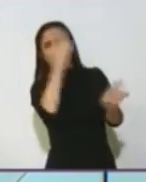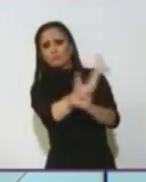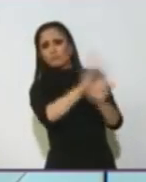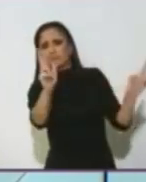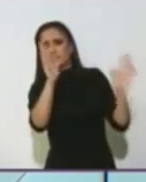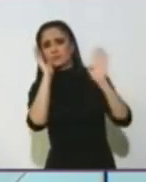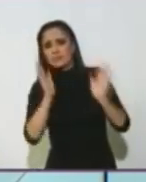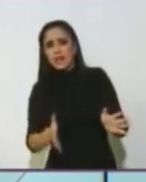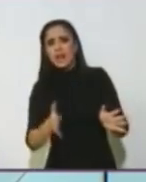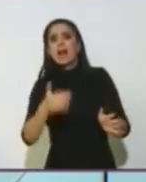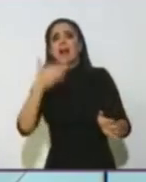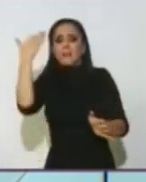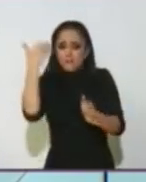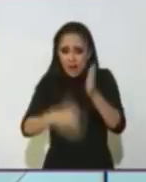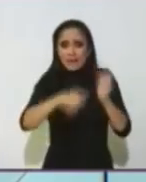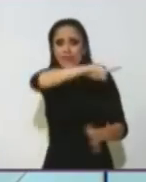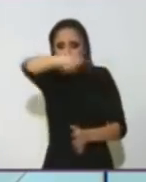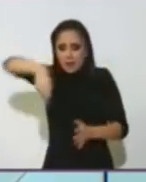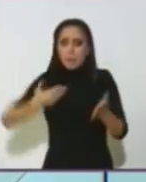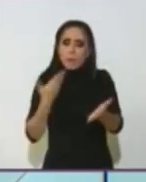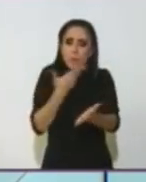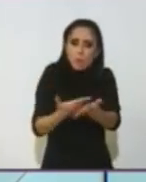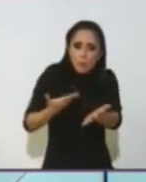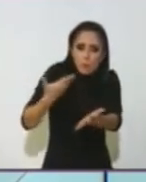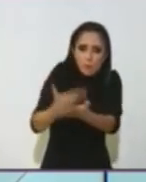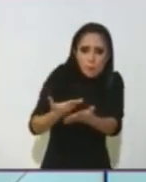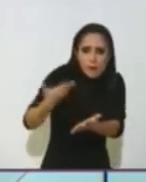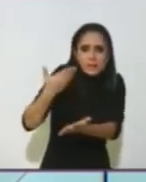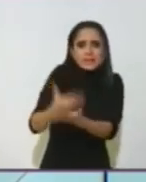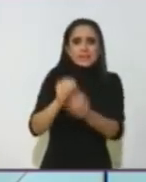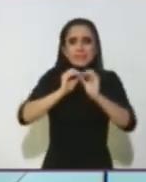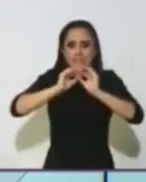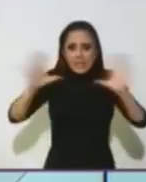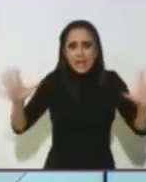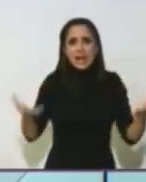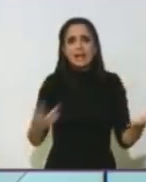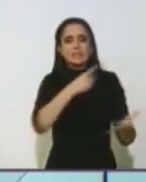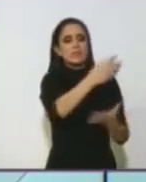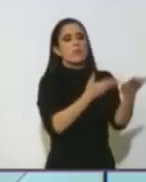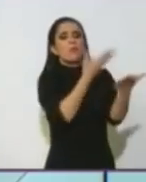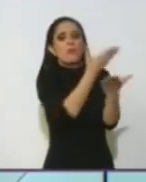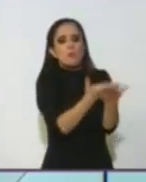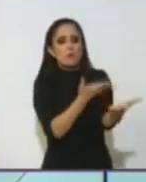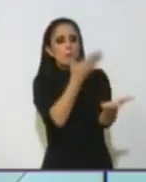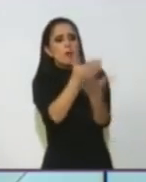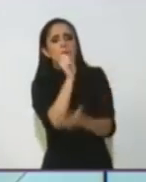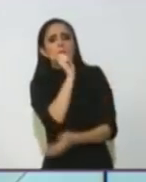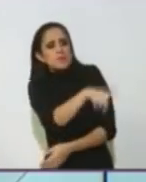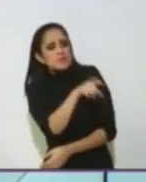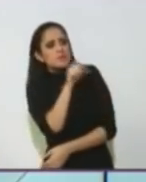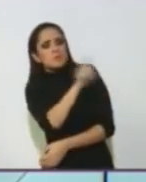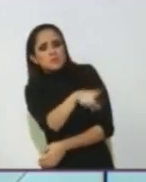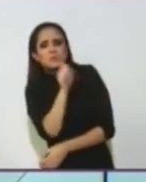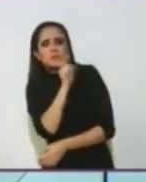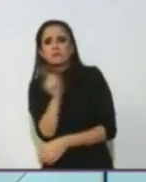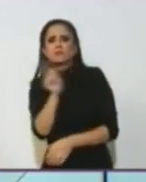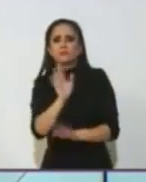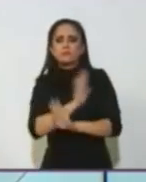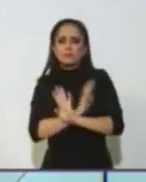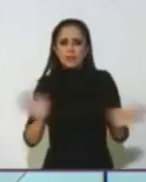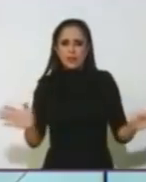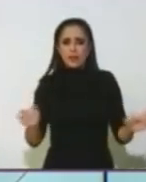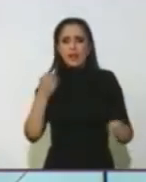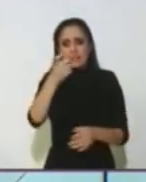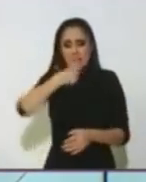de que hagamos propuestas claras y reales no propuestas de lo que ya han hecho algunos yo creo que un momento